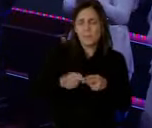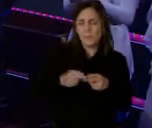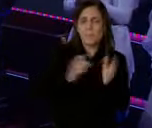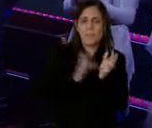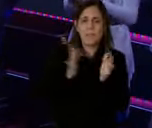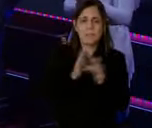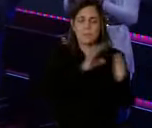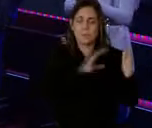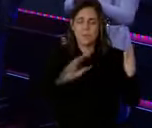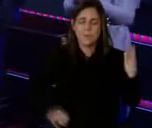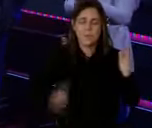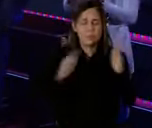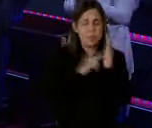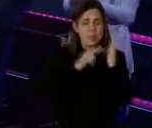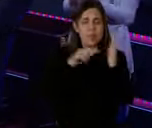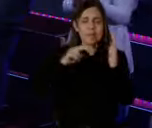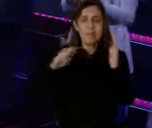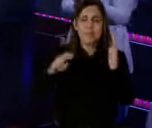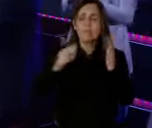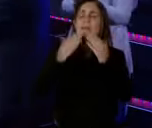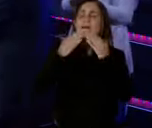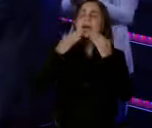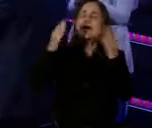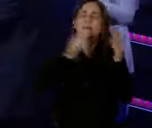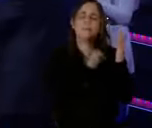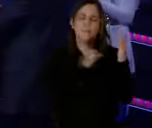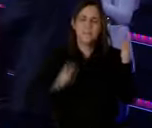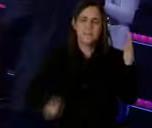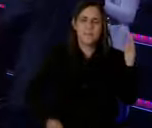Nazaret. Gracias, Señor. Gracias, Señor.